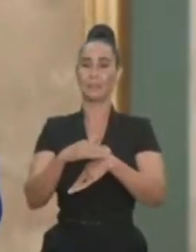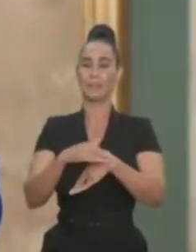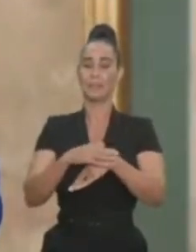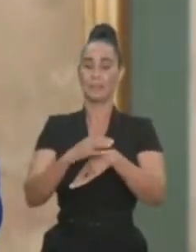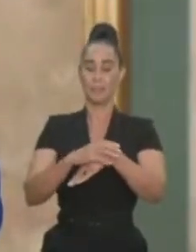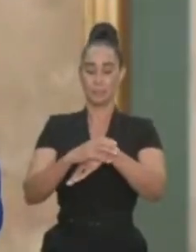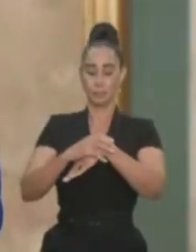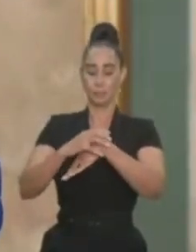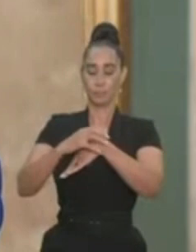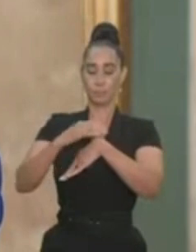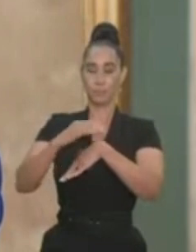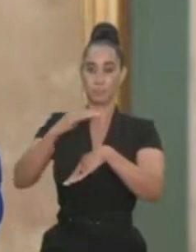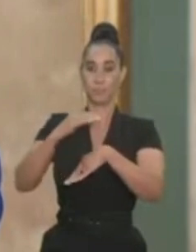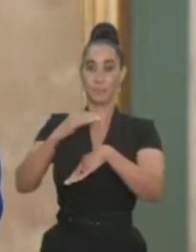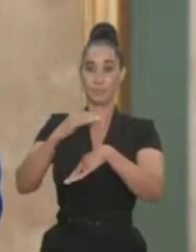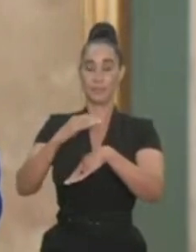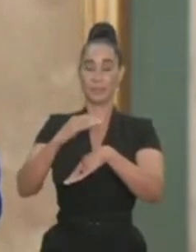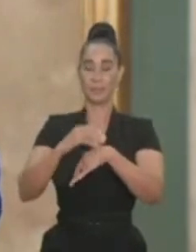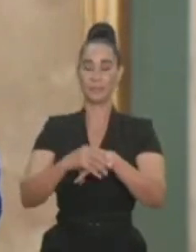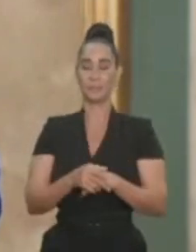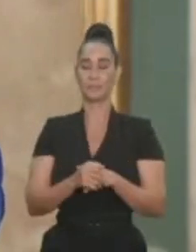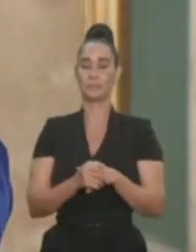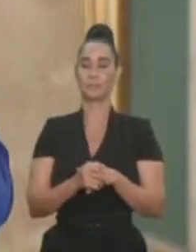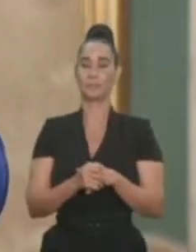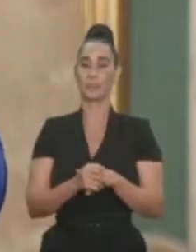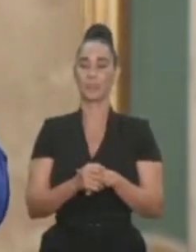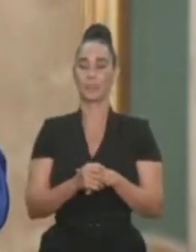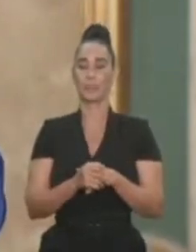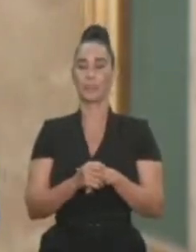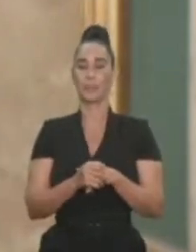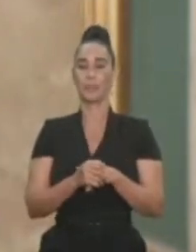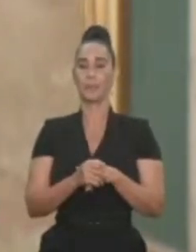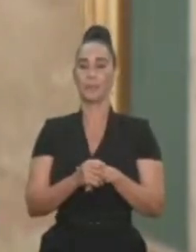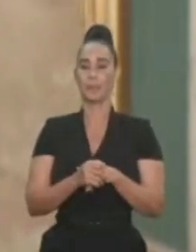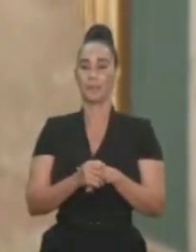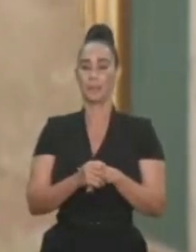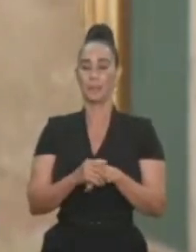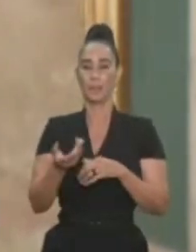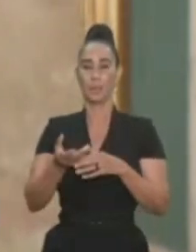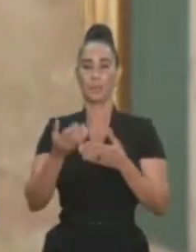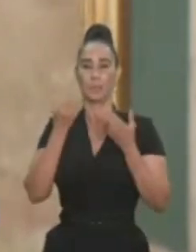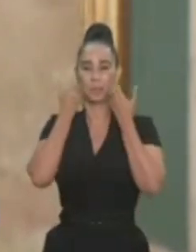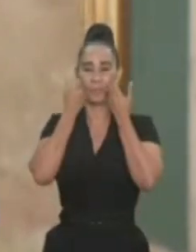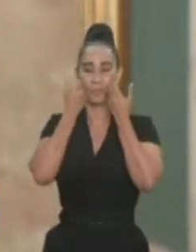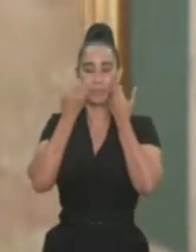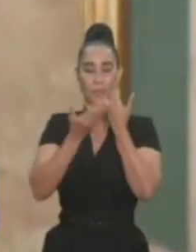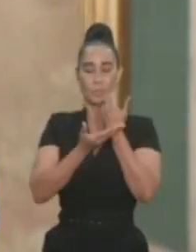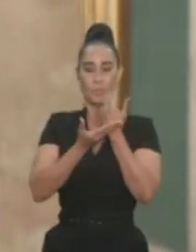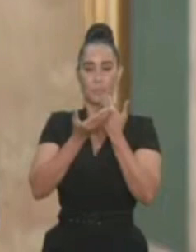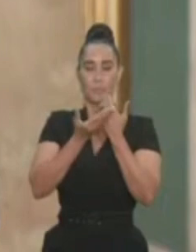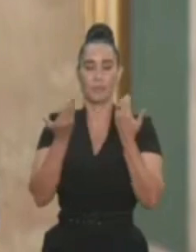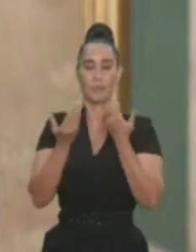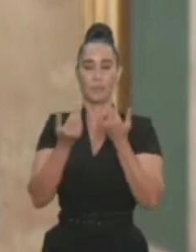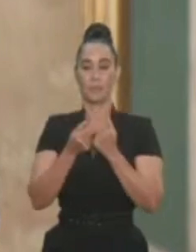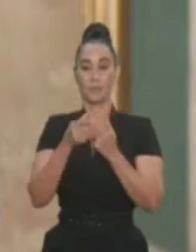estaba bastante hinchado. Y empezaba con fiebre. Y él me